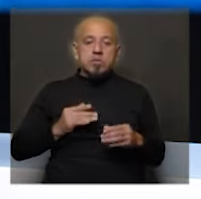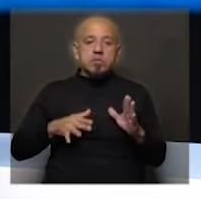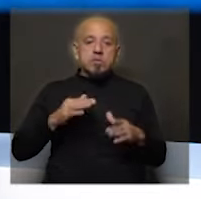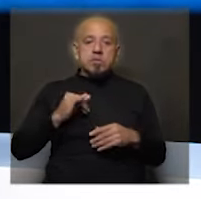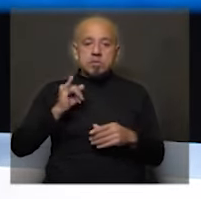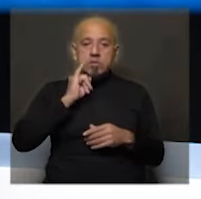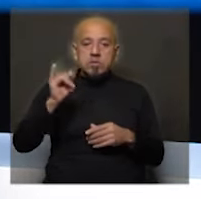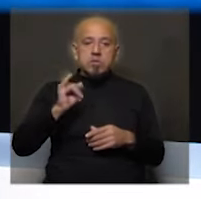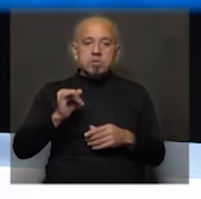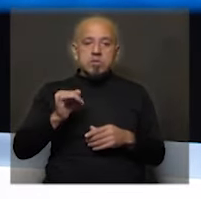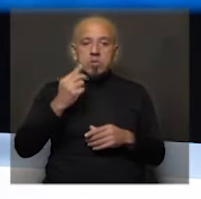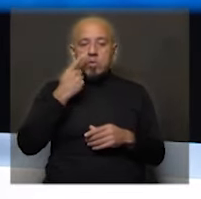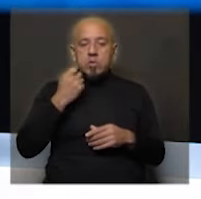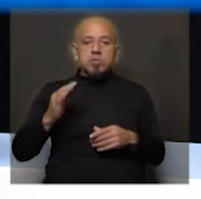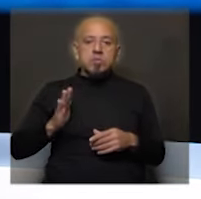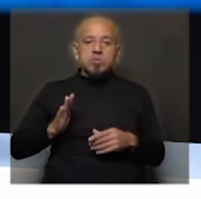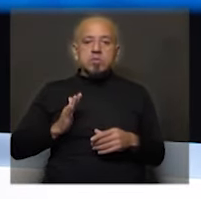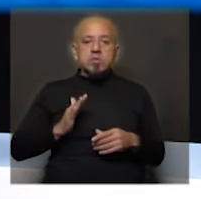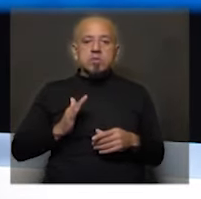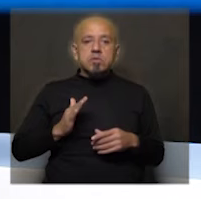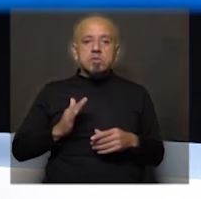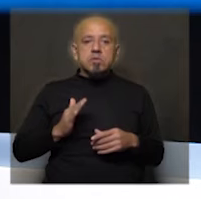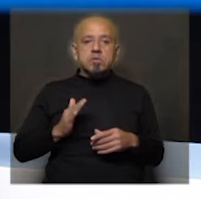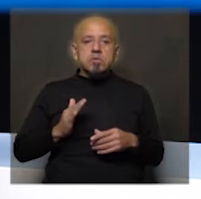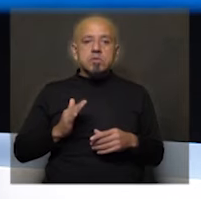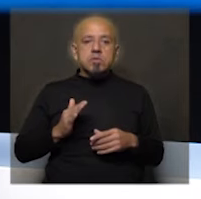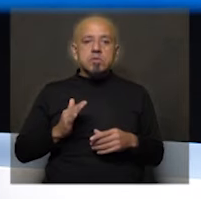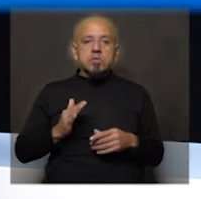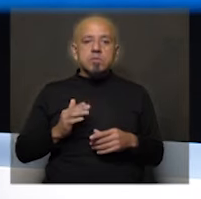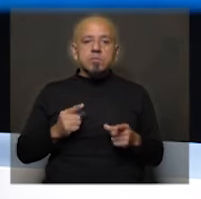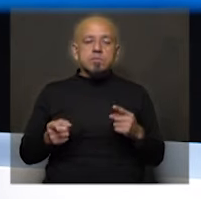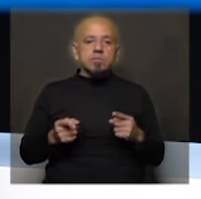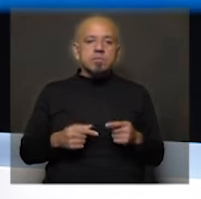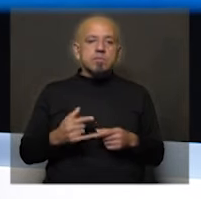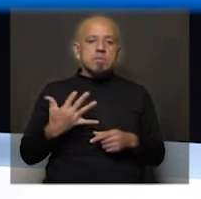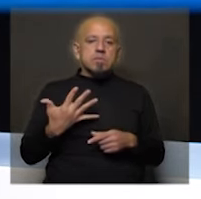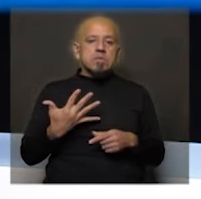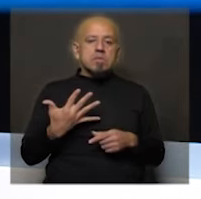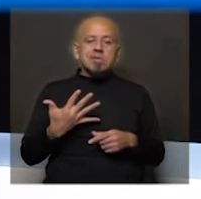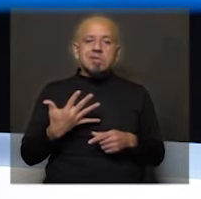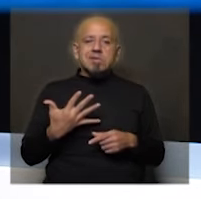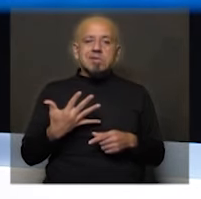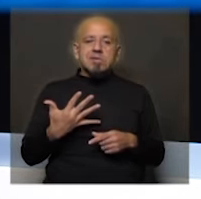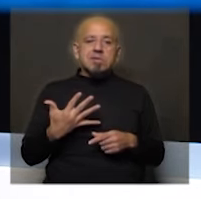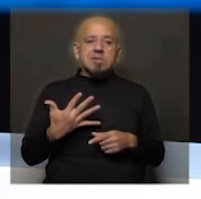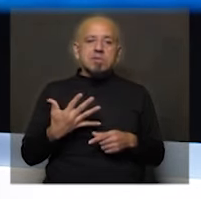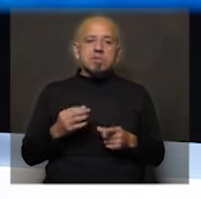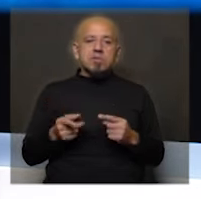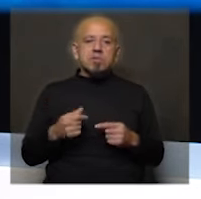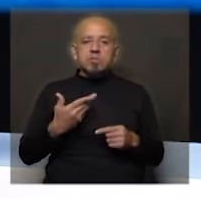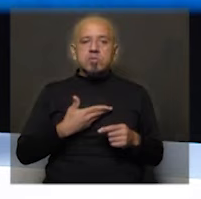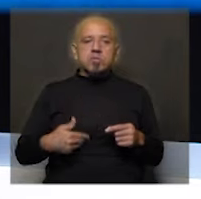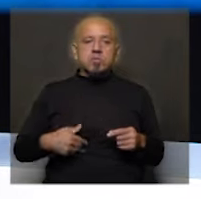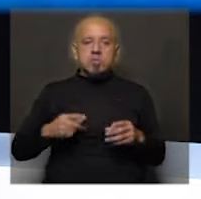tienen que ver con hombres y mujeres e y en el 50 y pico por cento de los casos de denuncia de